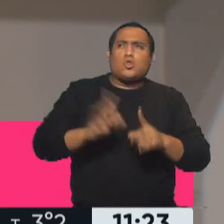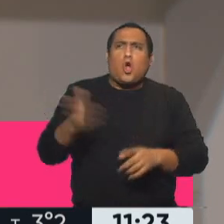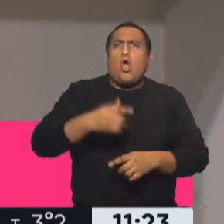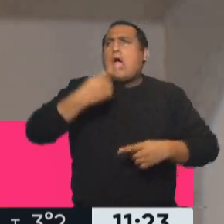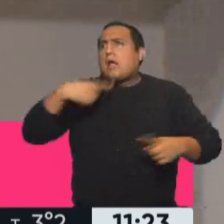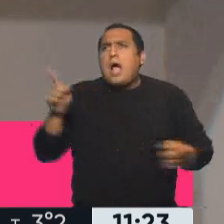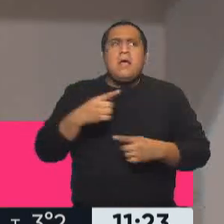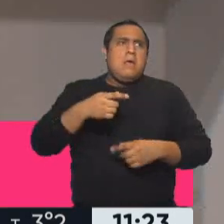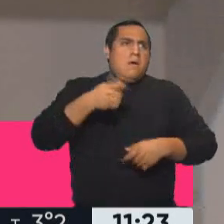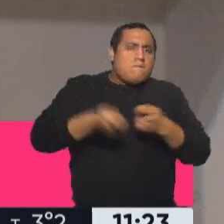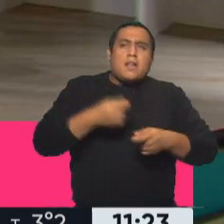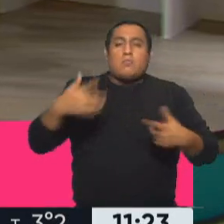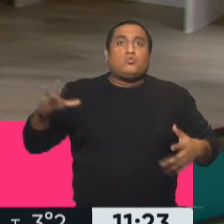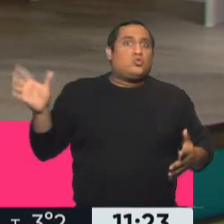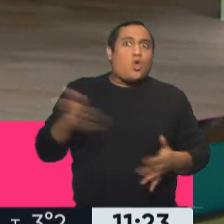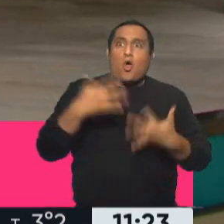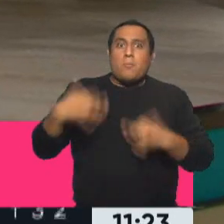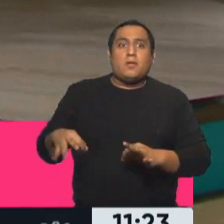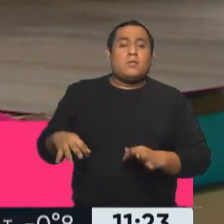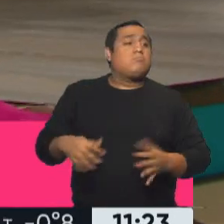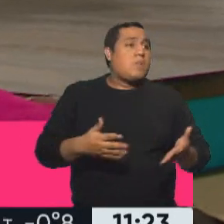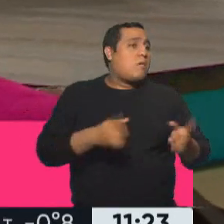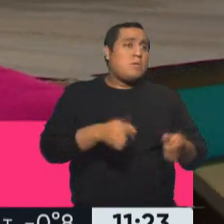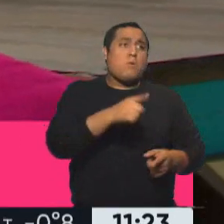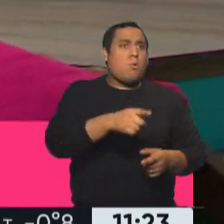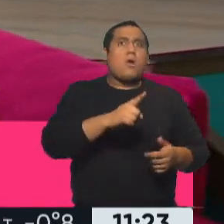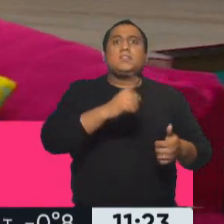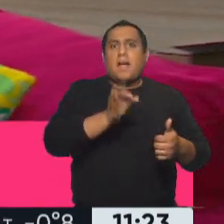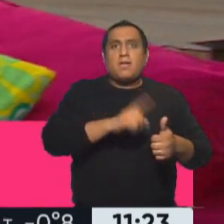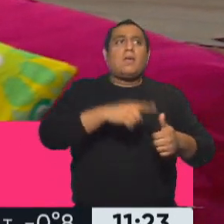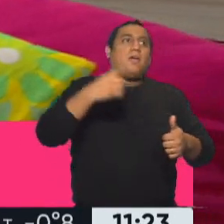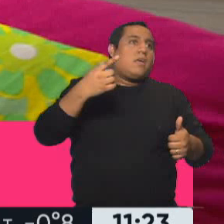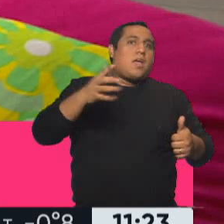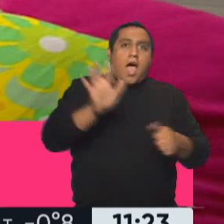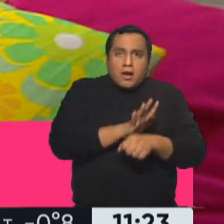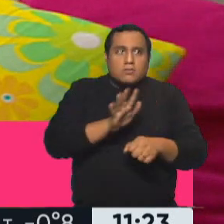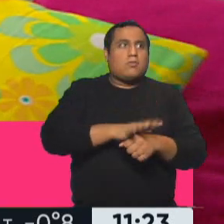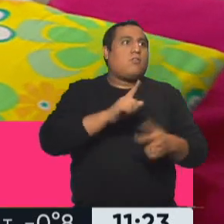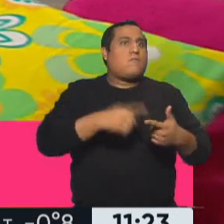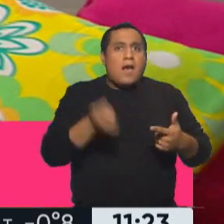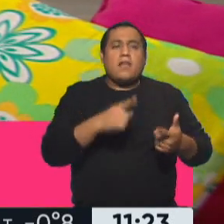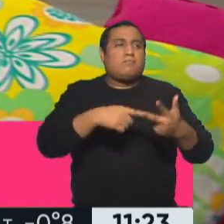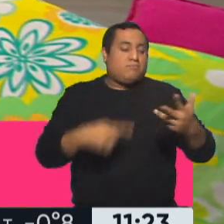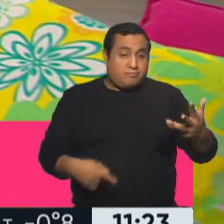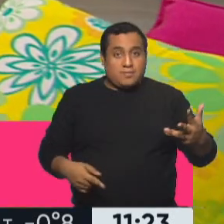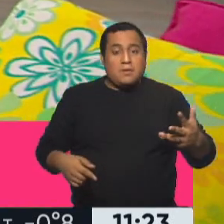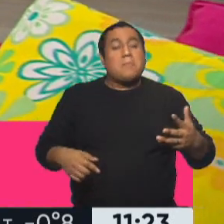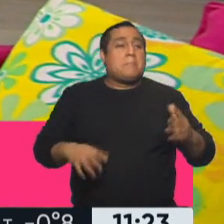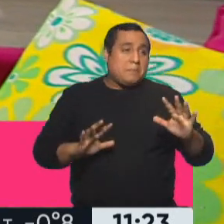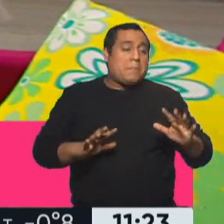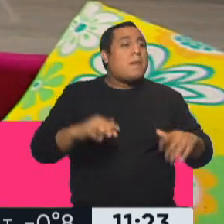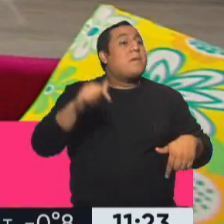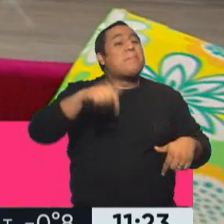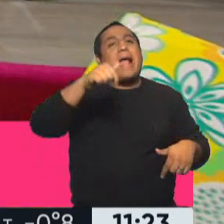todo, o sea, buscar eso quería. Y este artista, claro, ¿no? Claro. Este artista, ¿cómo se convirtió o se reconvirtió en cuarentena?